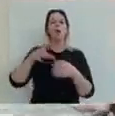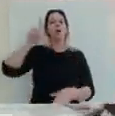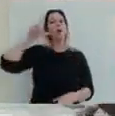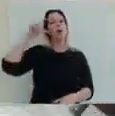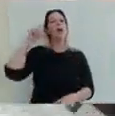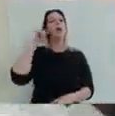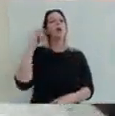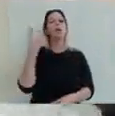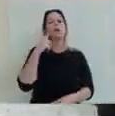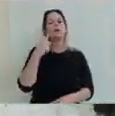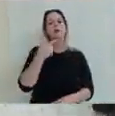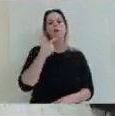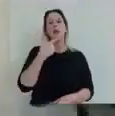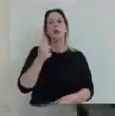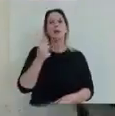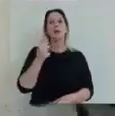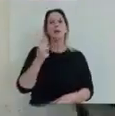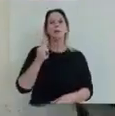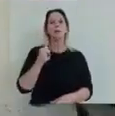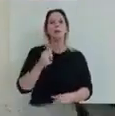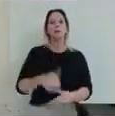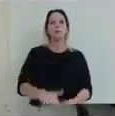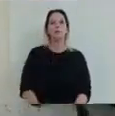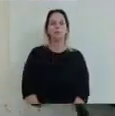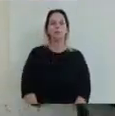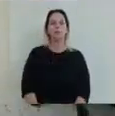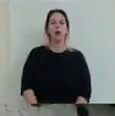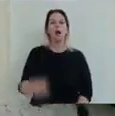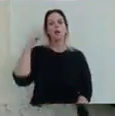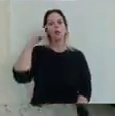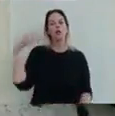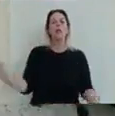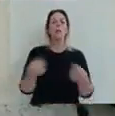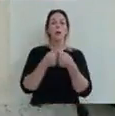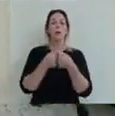consideración la moción del concejal Figueredo. Aprobado por unanimidad.